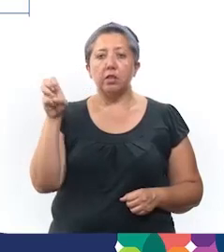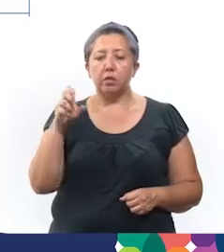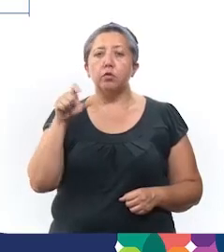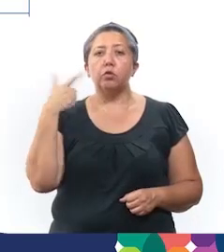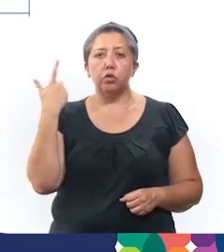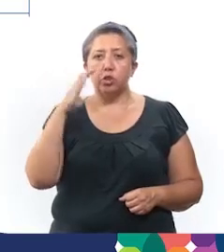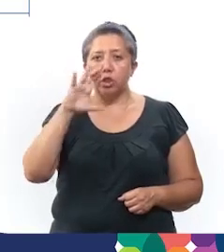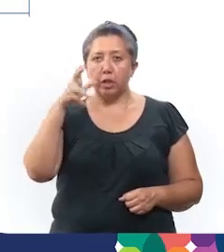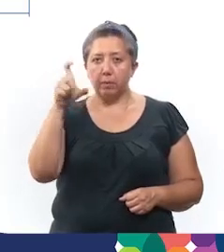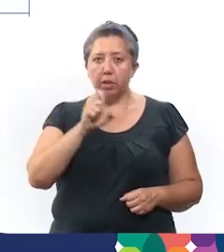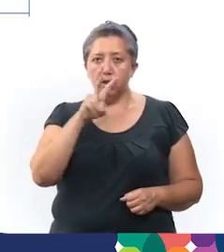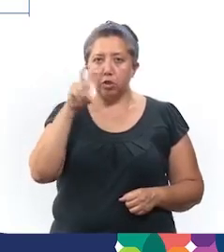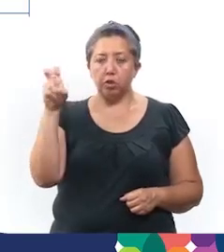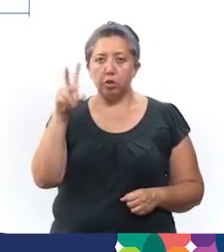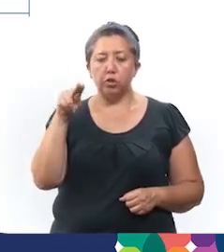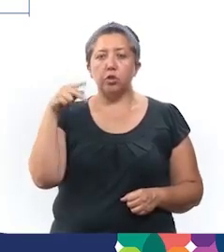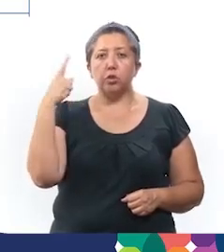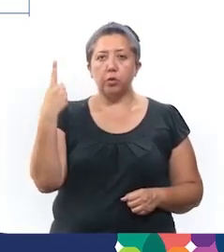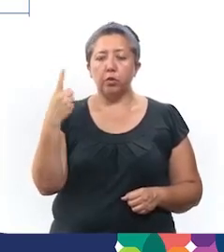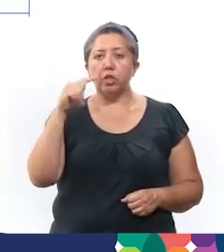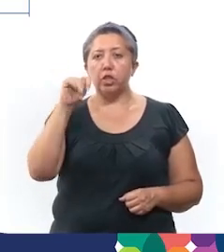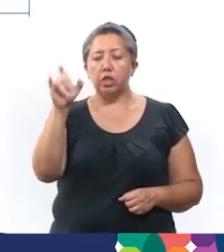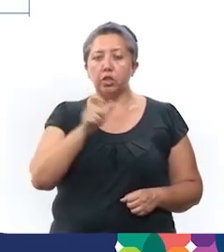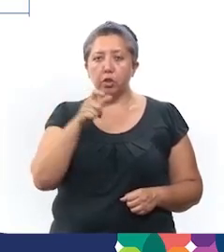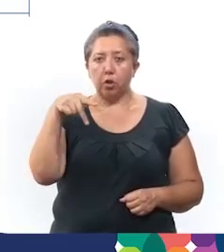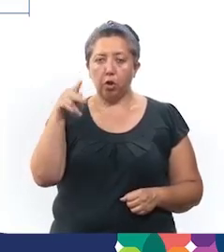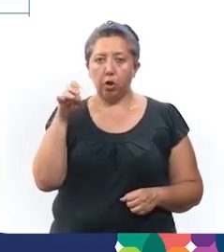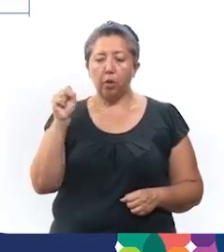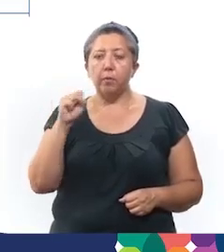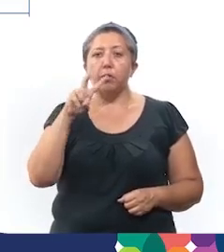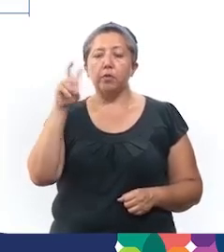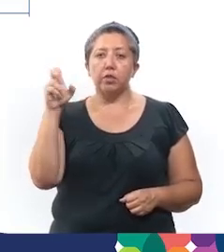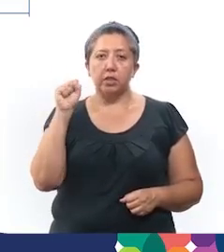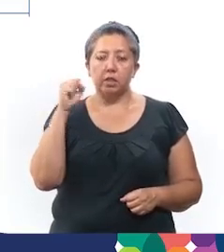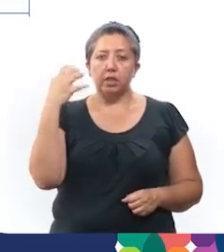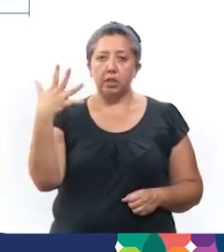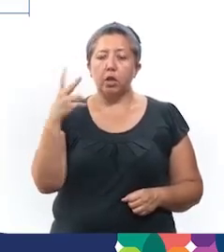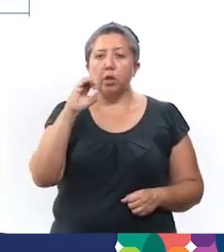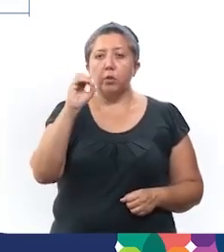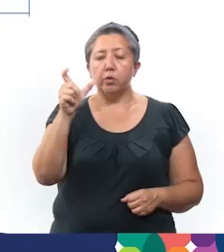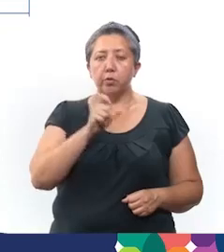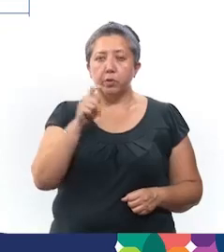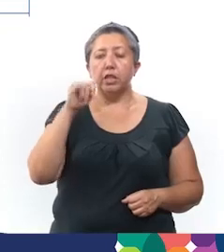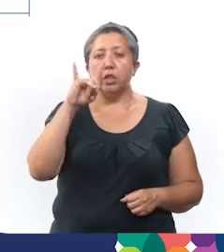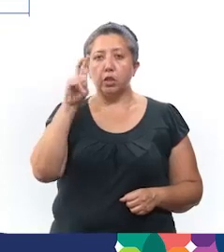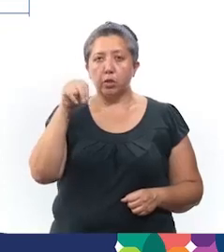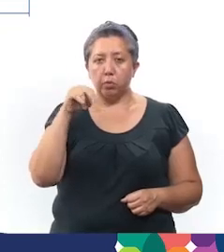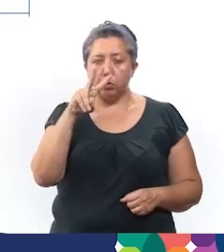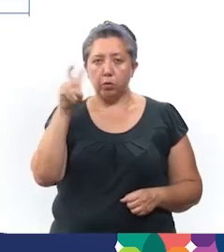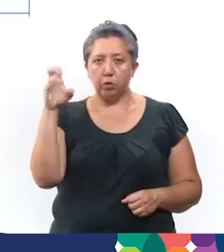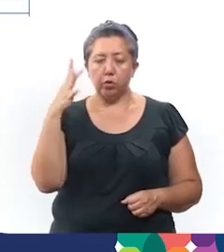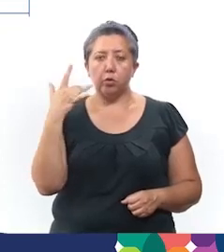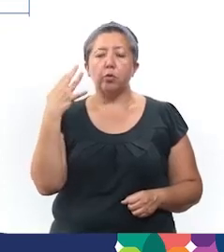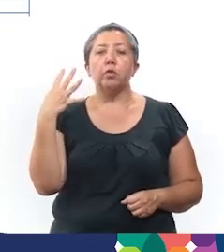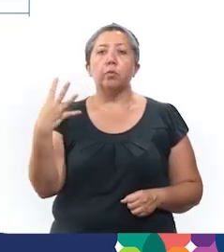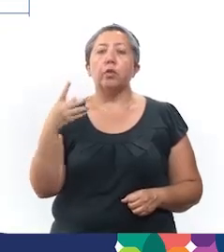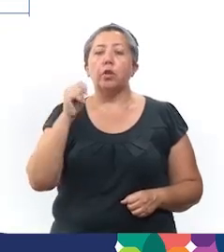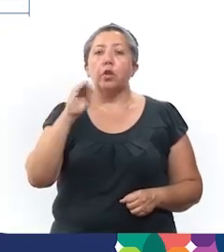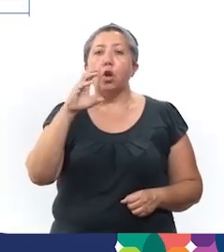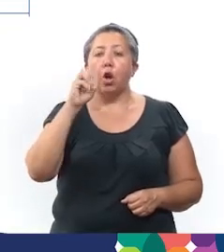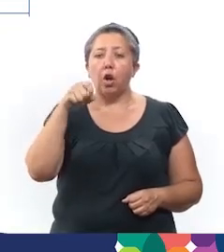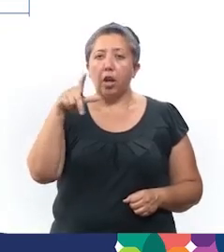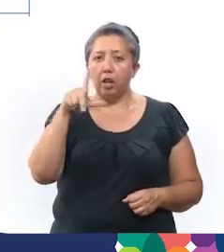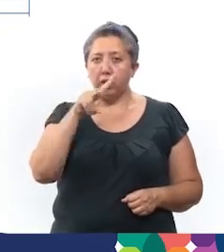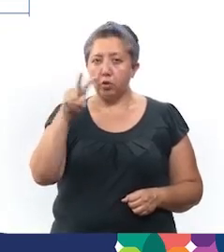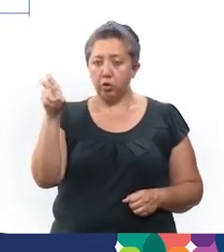312, Chemash 281, Tixcocop 265, Oxcuscap y Timnum 254 y